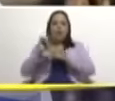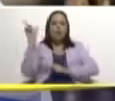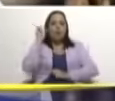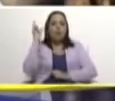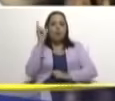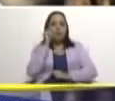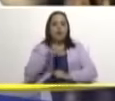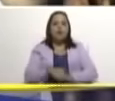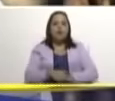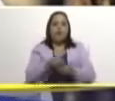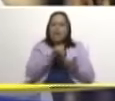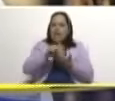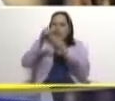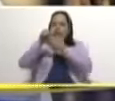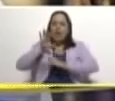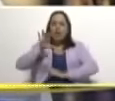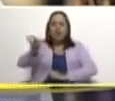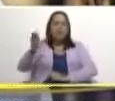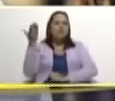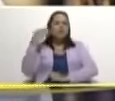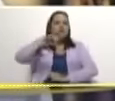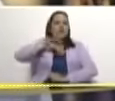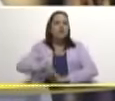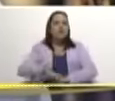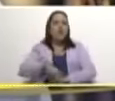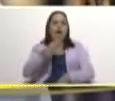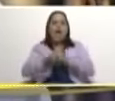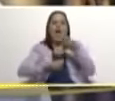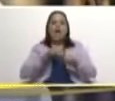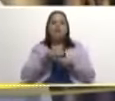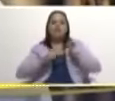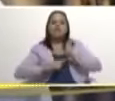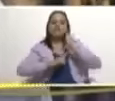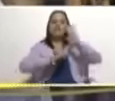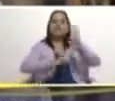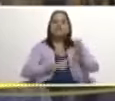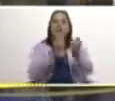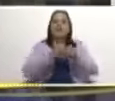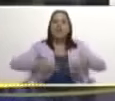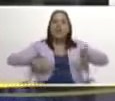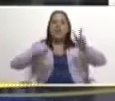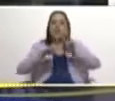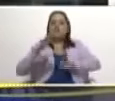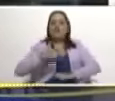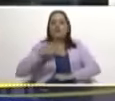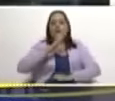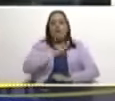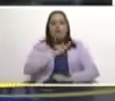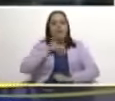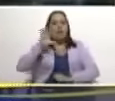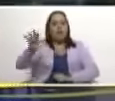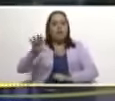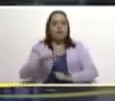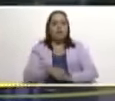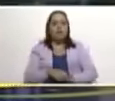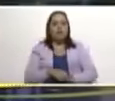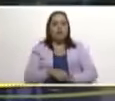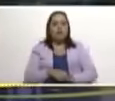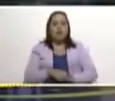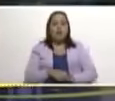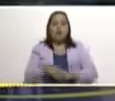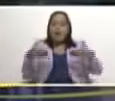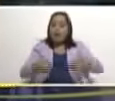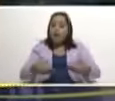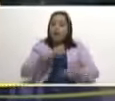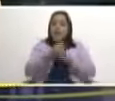de la patria, elevar la fuerza espiritual de nuestra patria para las luchas que estamos